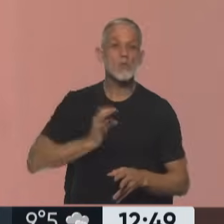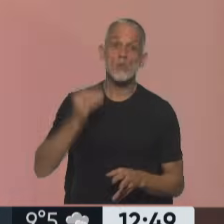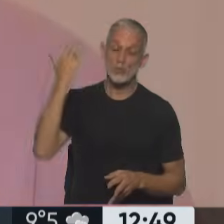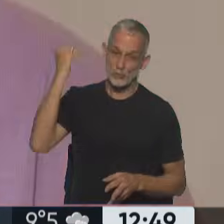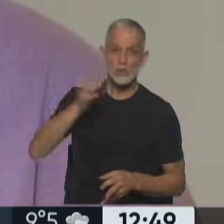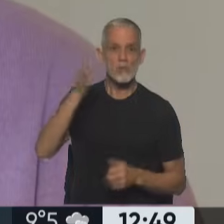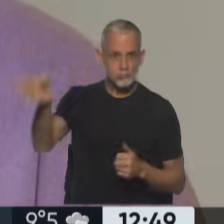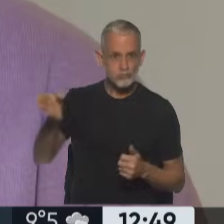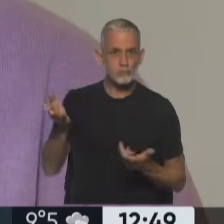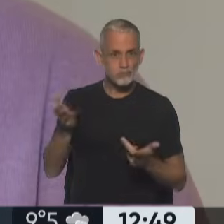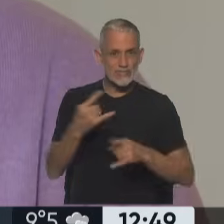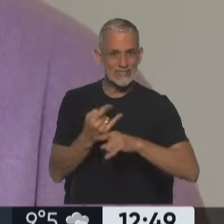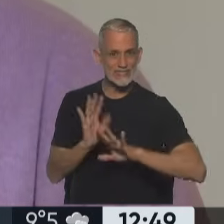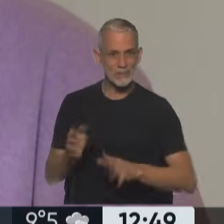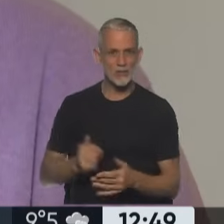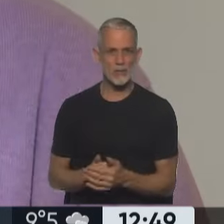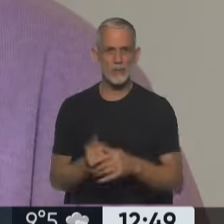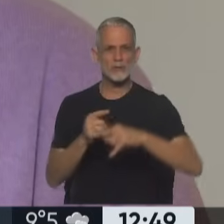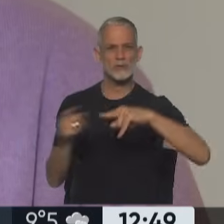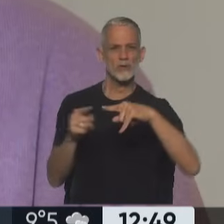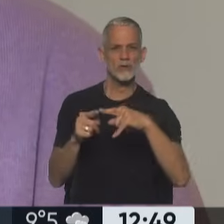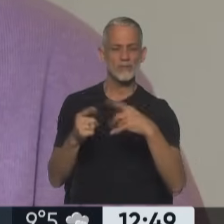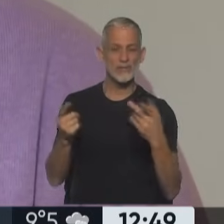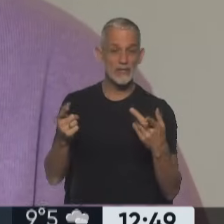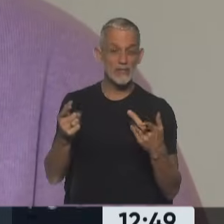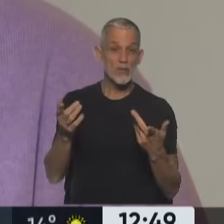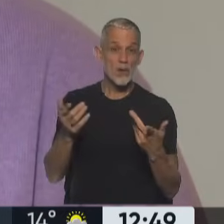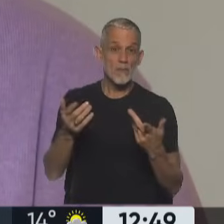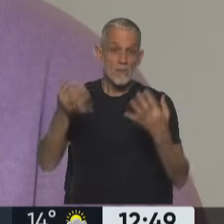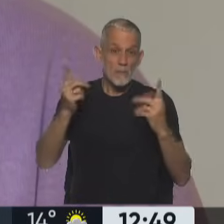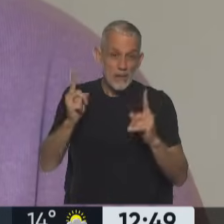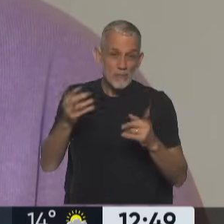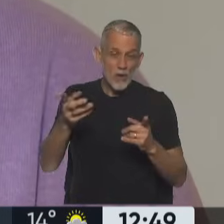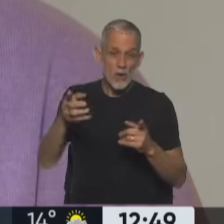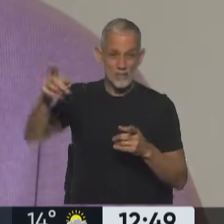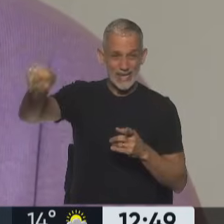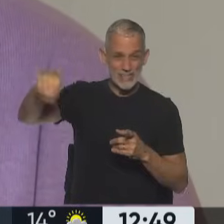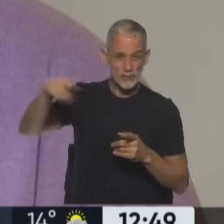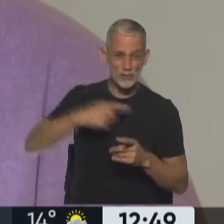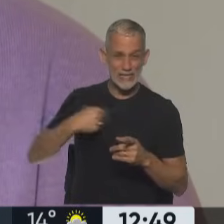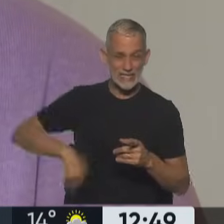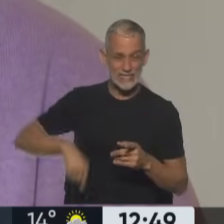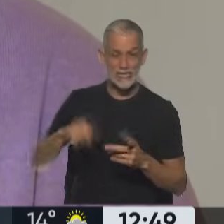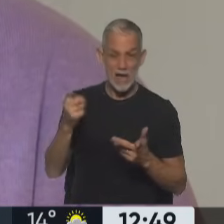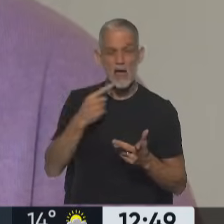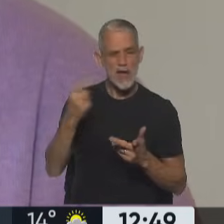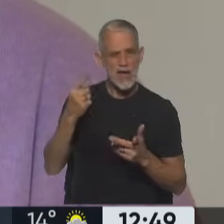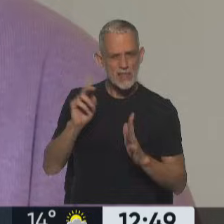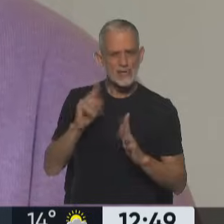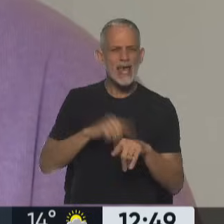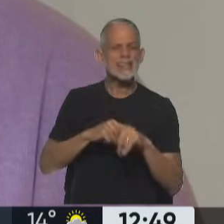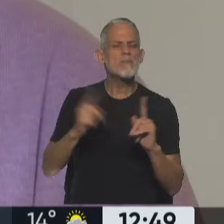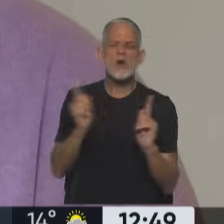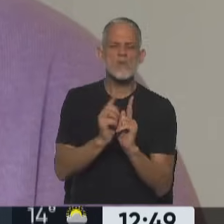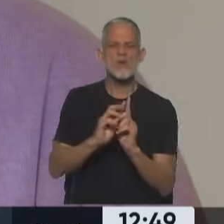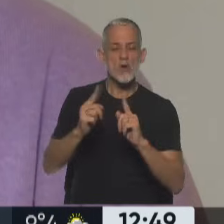sigo haciéndolo y bueno son ellos manifiestan siempre que buscan siempre el largo plazo